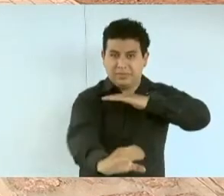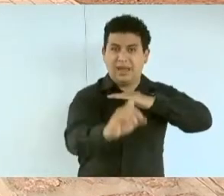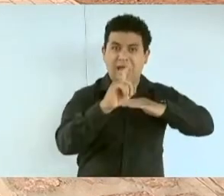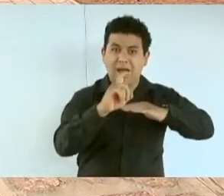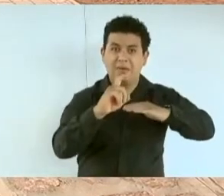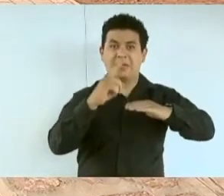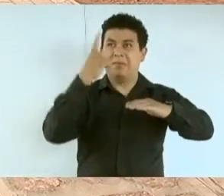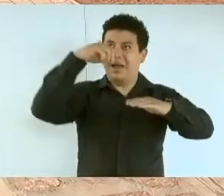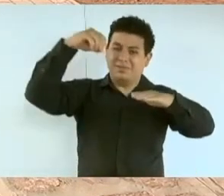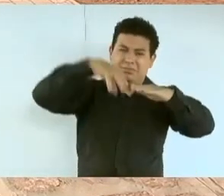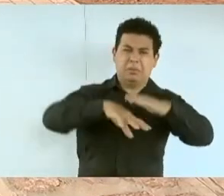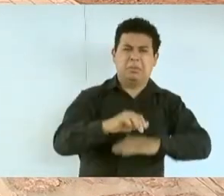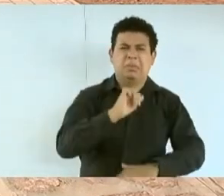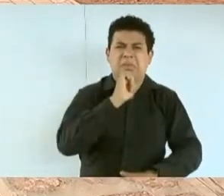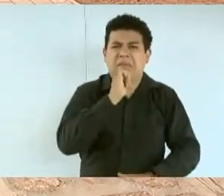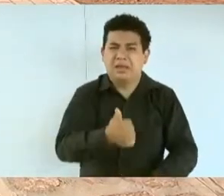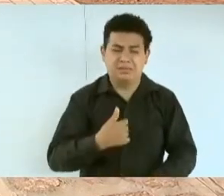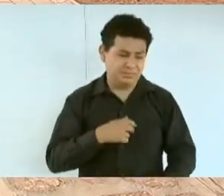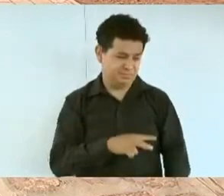Esto es distinto.